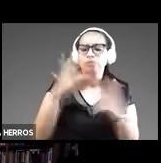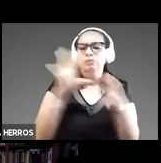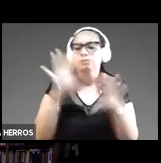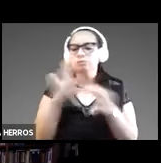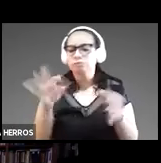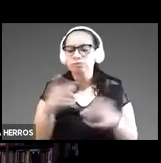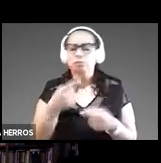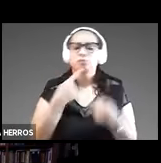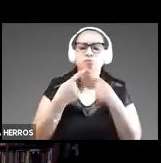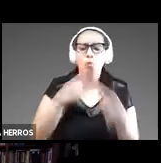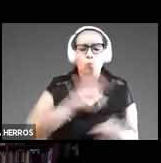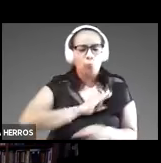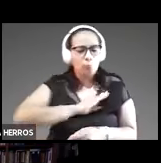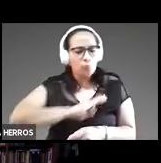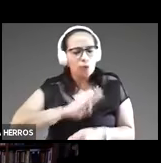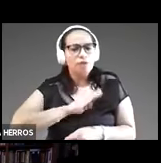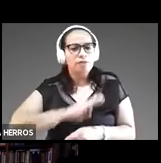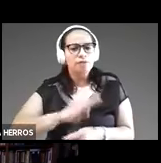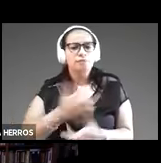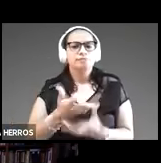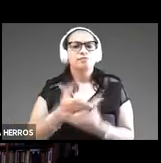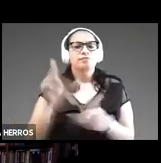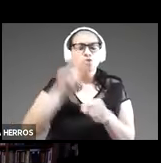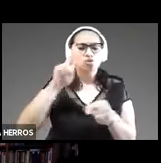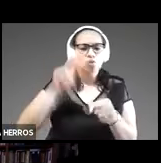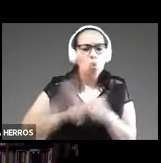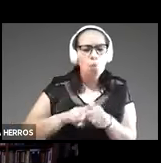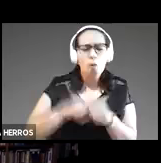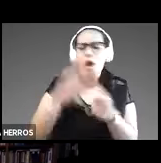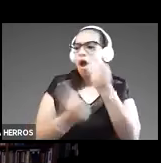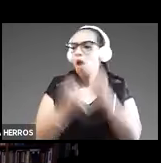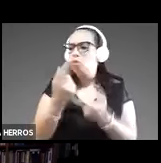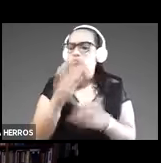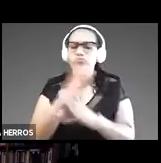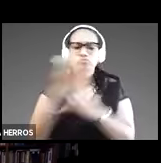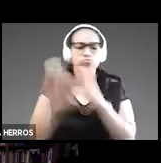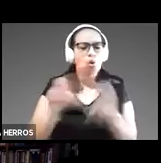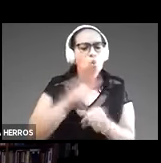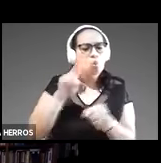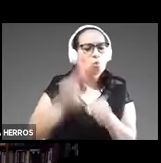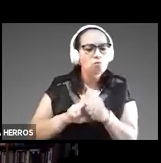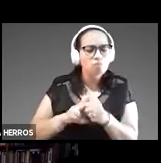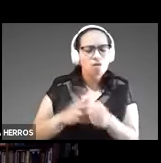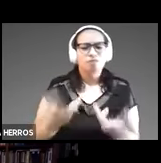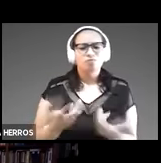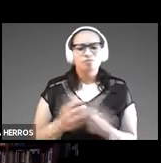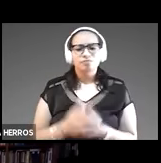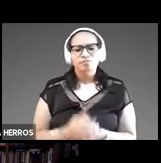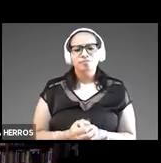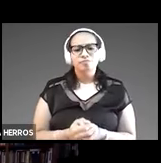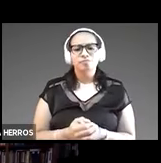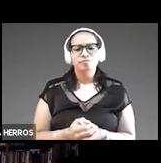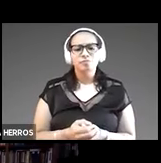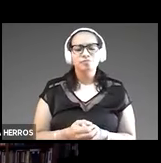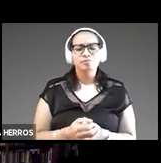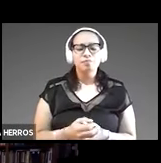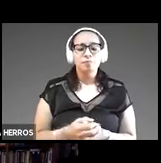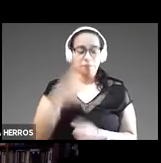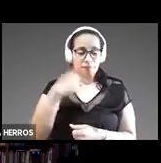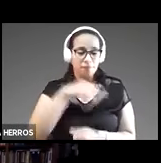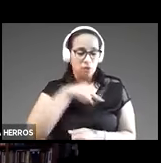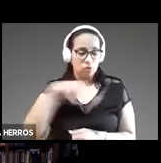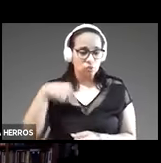poder, de normalización de ciertas prácticas. Y al final, nosotros, que para mí es